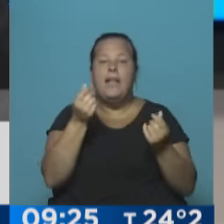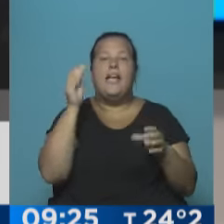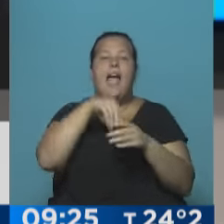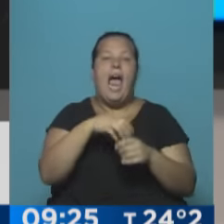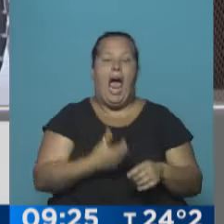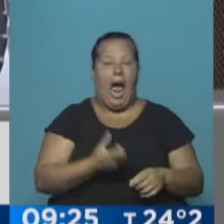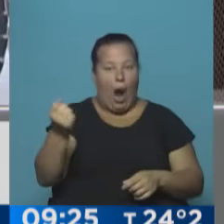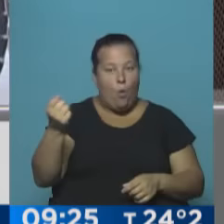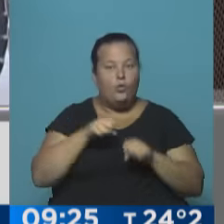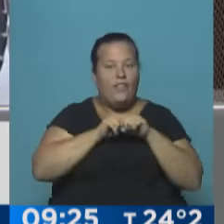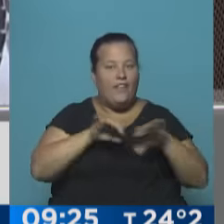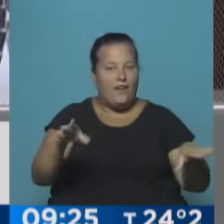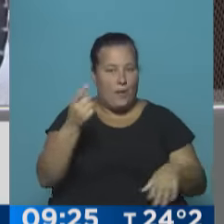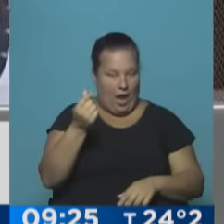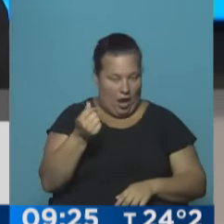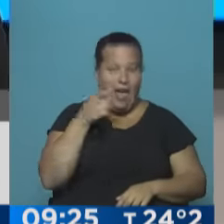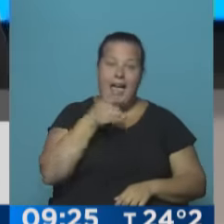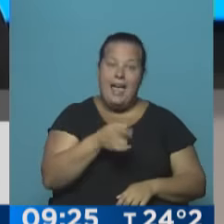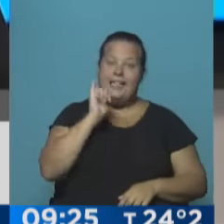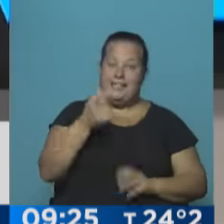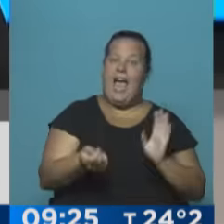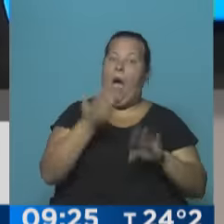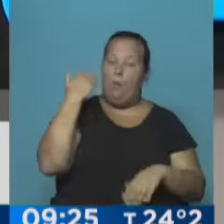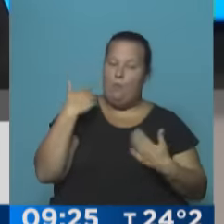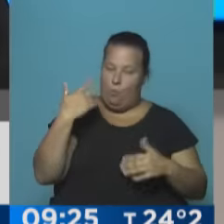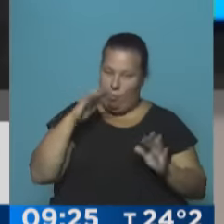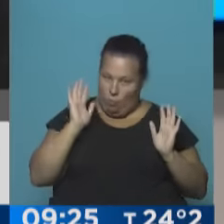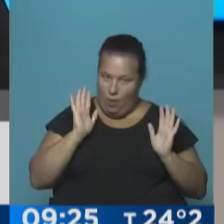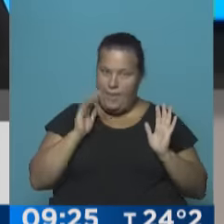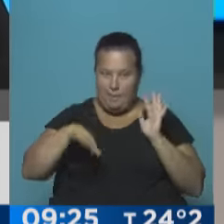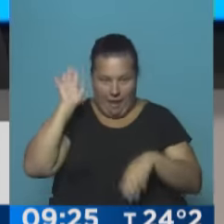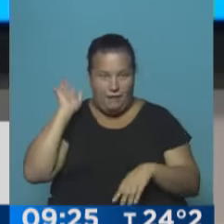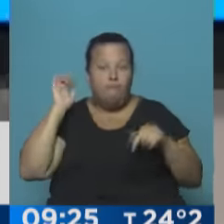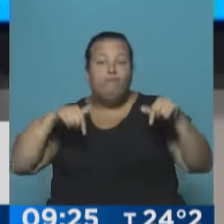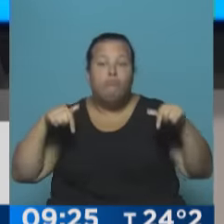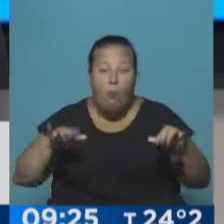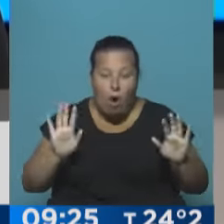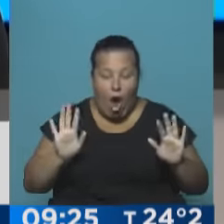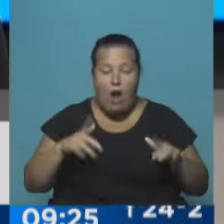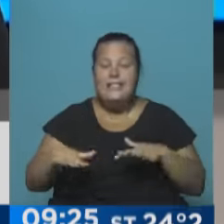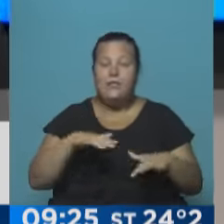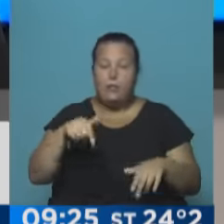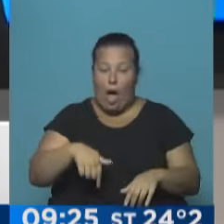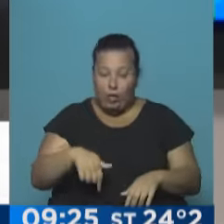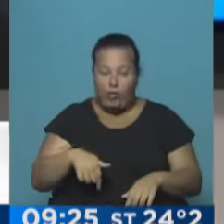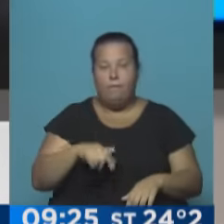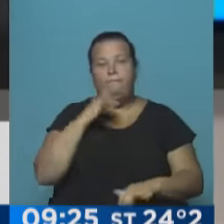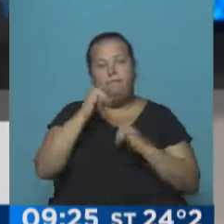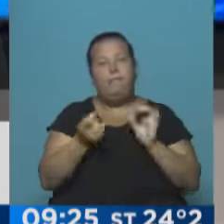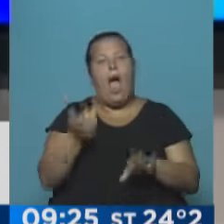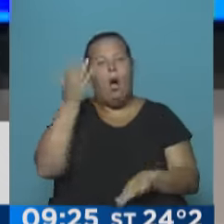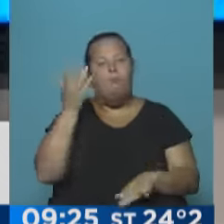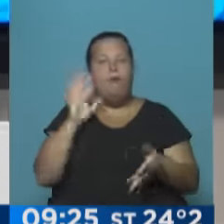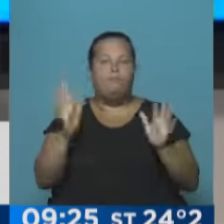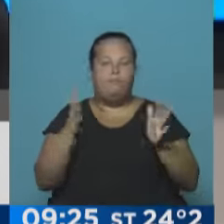ajuste en el valor de distribución ahí sí los aumentos pueden ser mayores por ah la situ estamos ahora Estamos hablando de un aumento